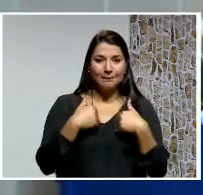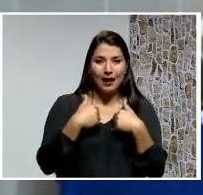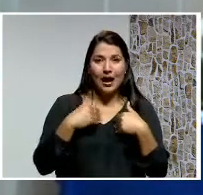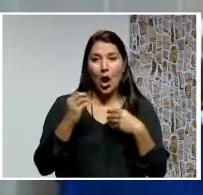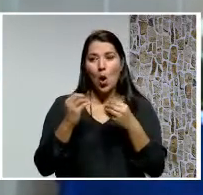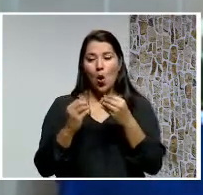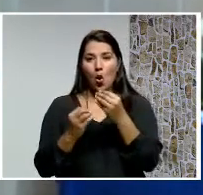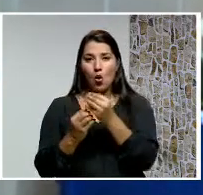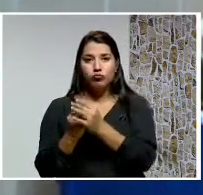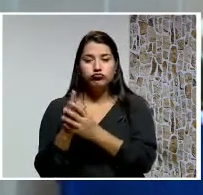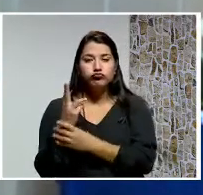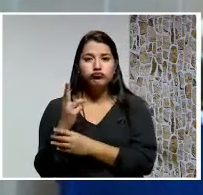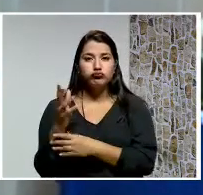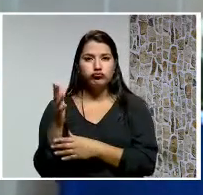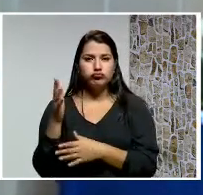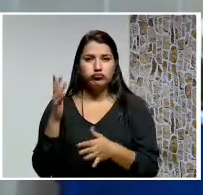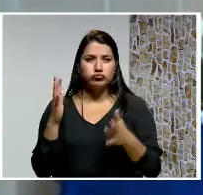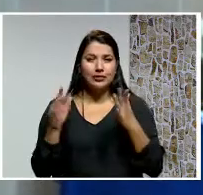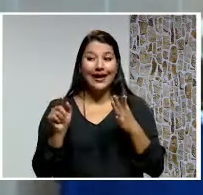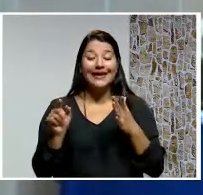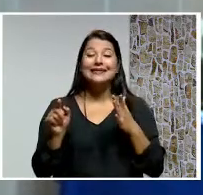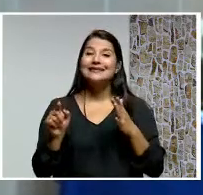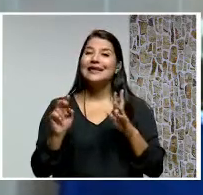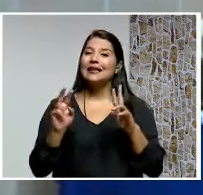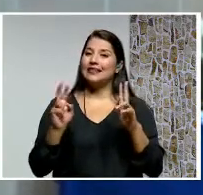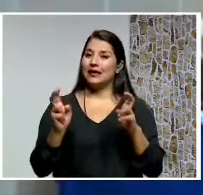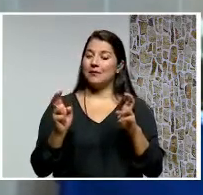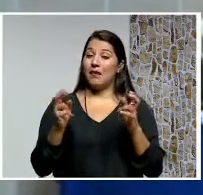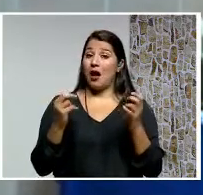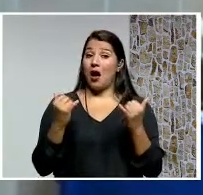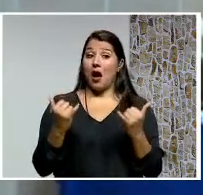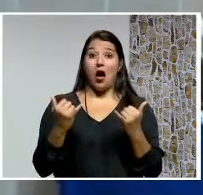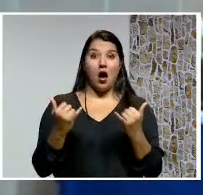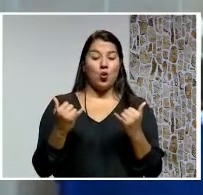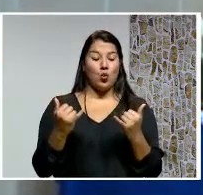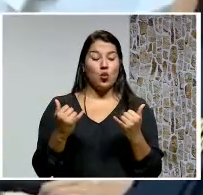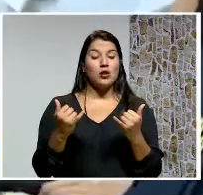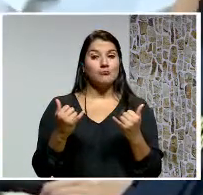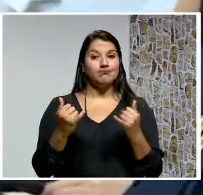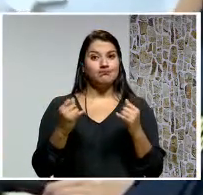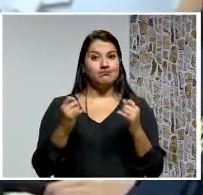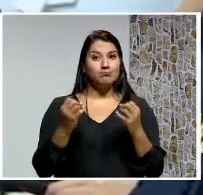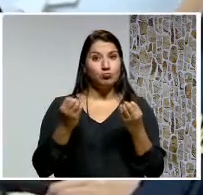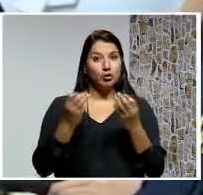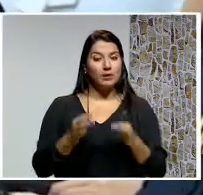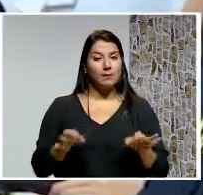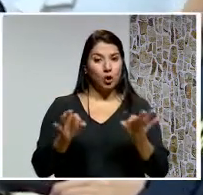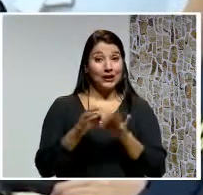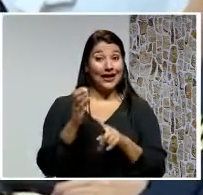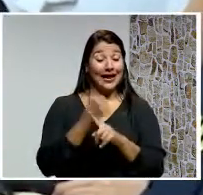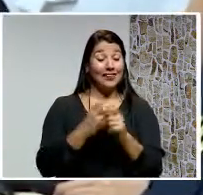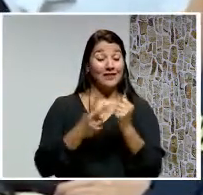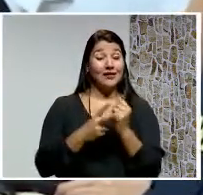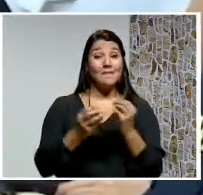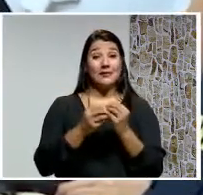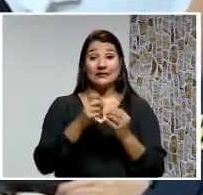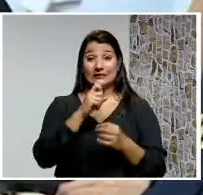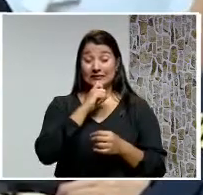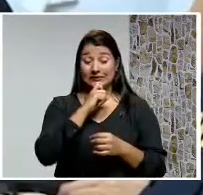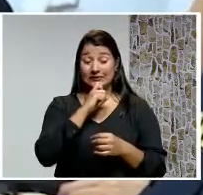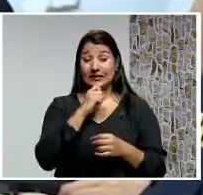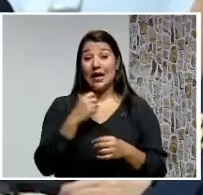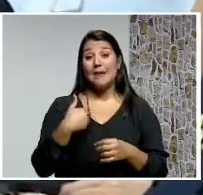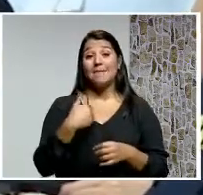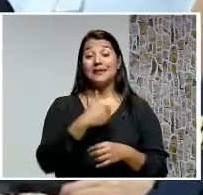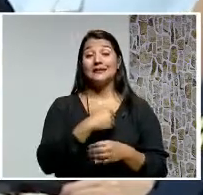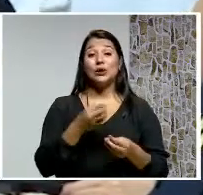vida silvestre, es un tema que está repuntando y que cada vez es más grave. Según la fiscal general Emilia Navas, el Ministerio